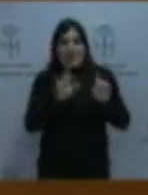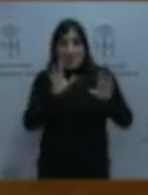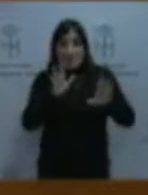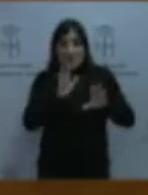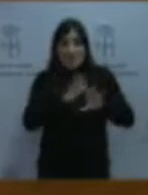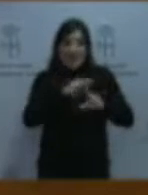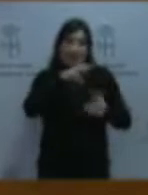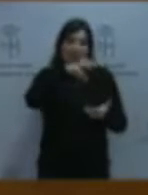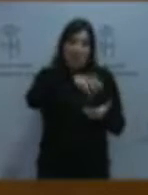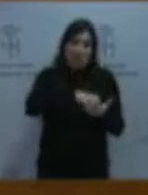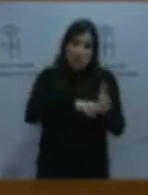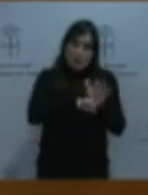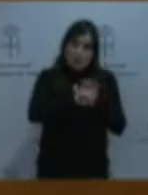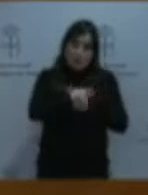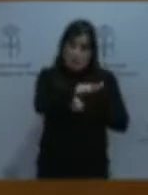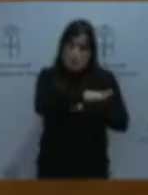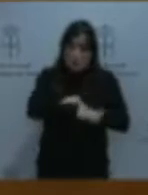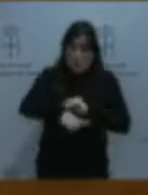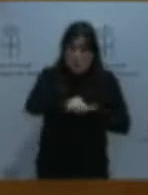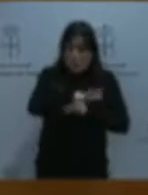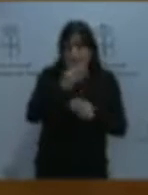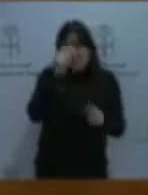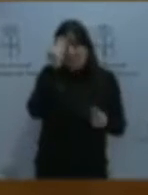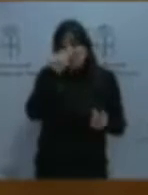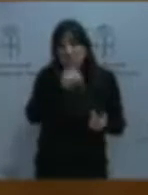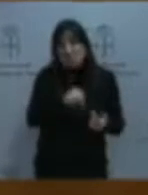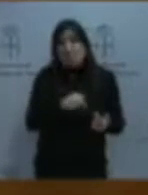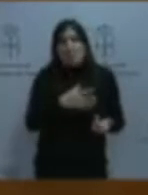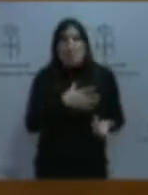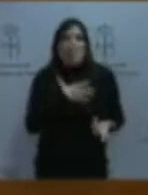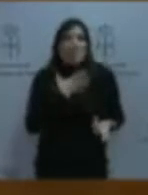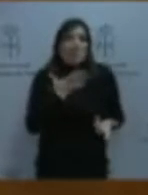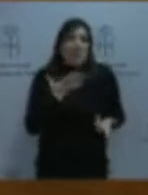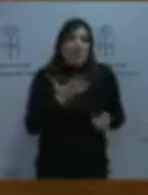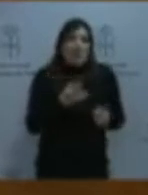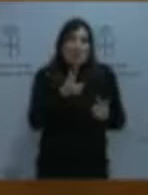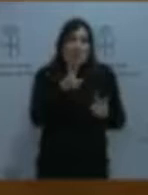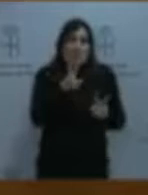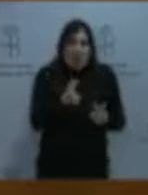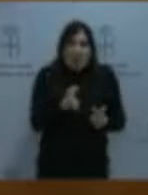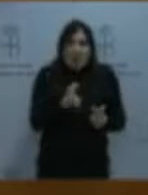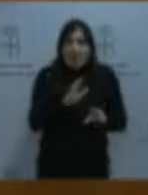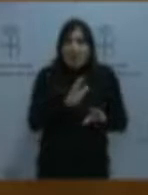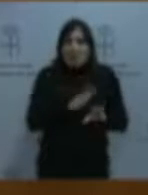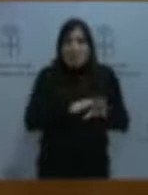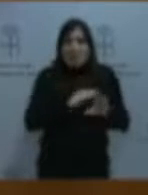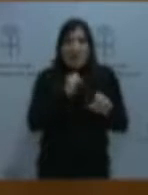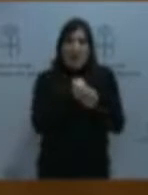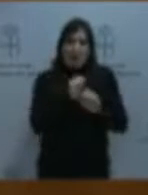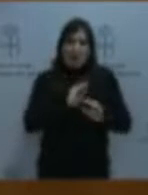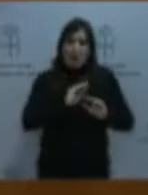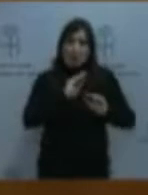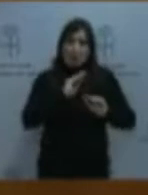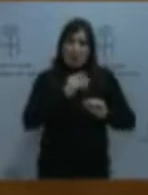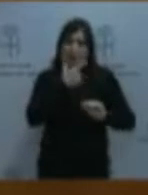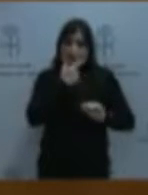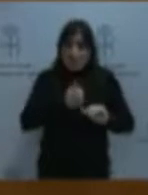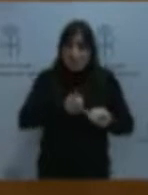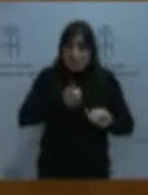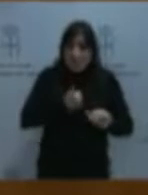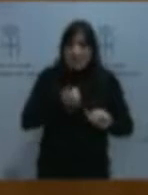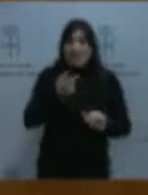entender, facilitar la labor que desendolcan, más una extensión cooperativa de la conectividad